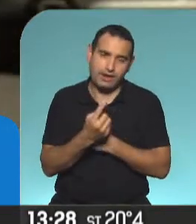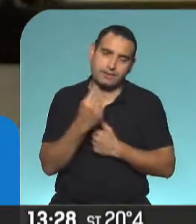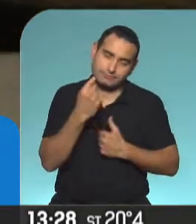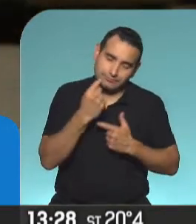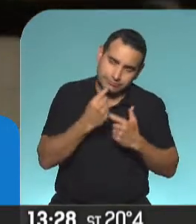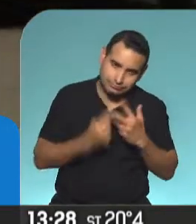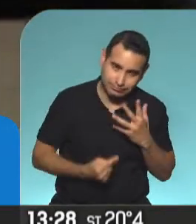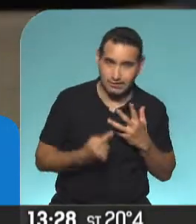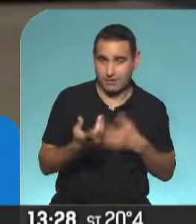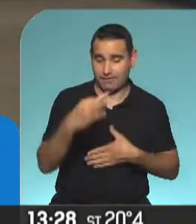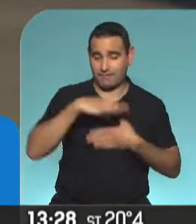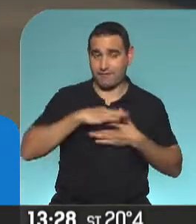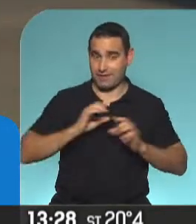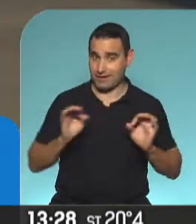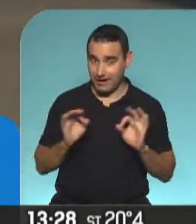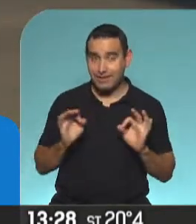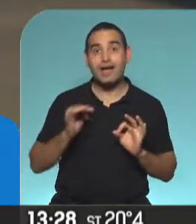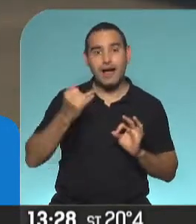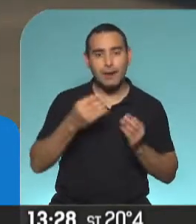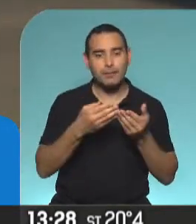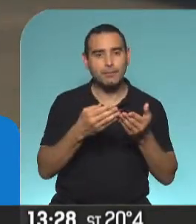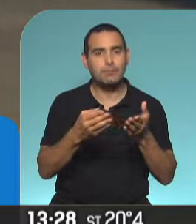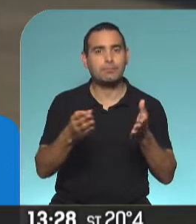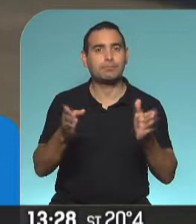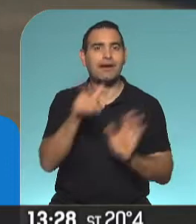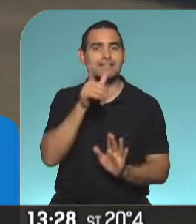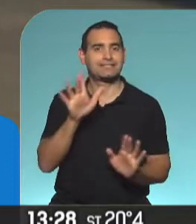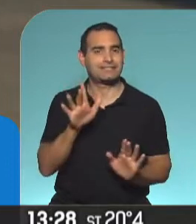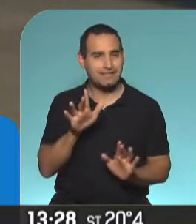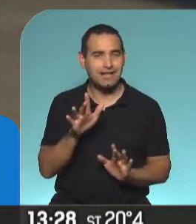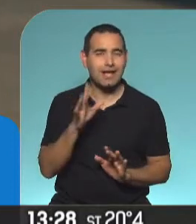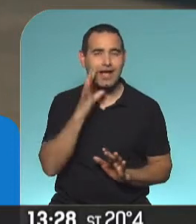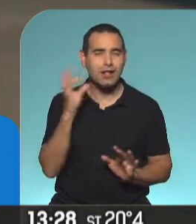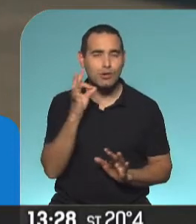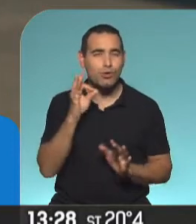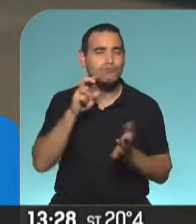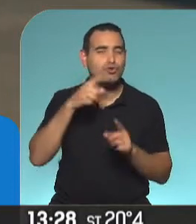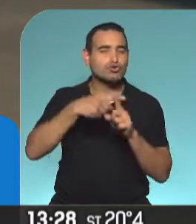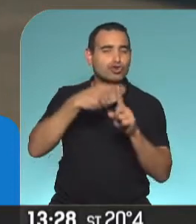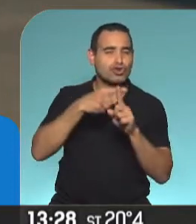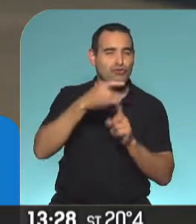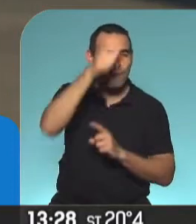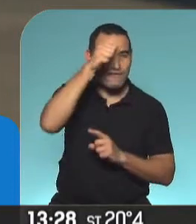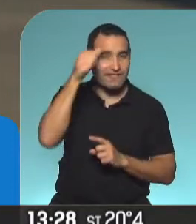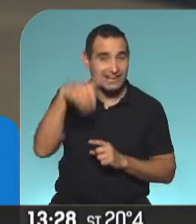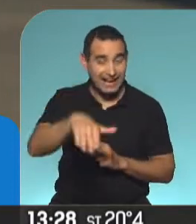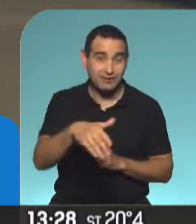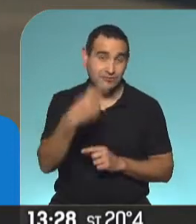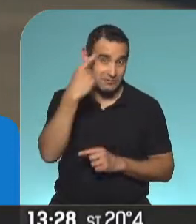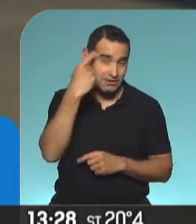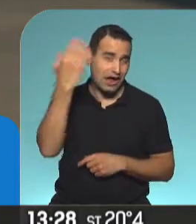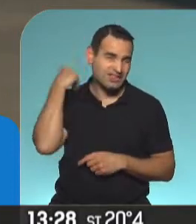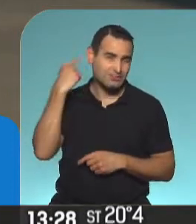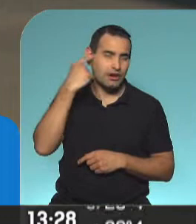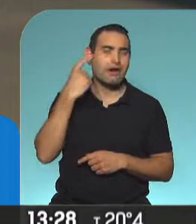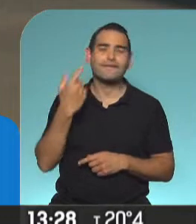contagiarnos COVID-19, empieza a abrirse una ventana, una pequeña luz hacia el verano, porque tengamos en cuenta que hace un tiempo decíamos qué